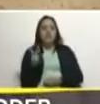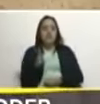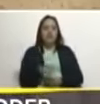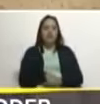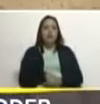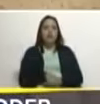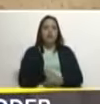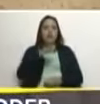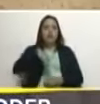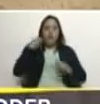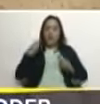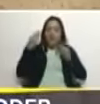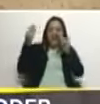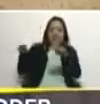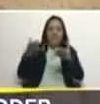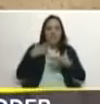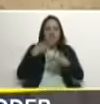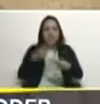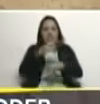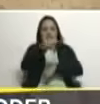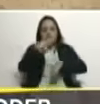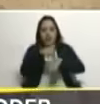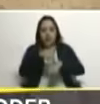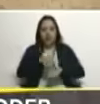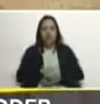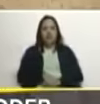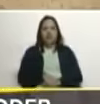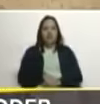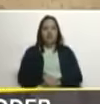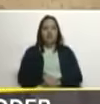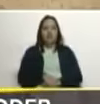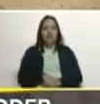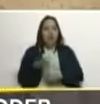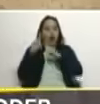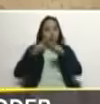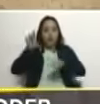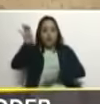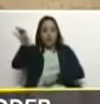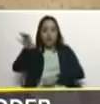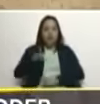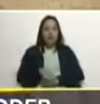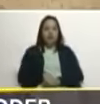para entregar los intereses nacionales al extranjero,